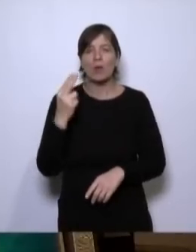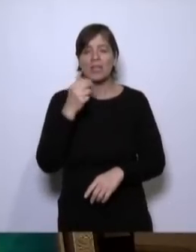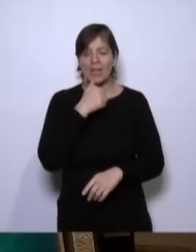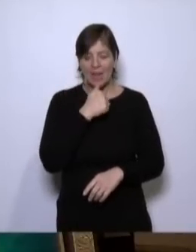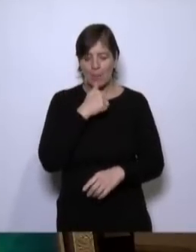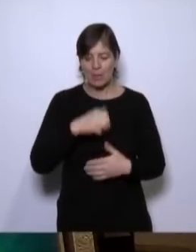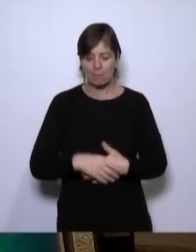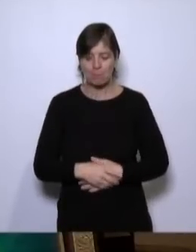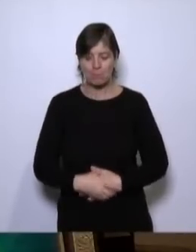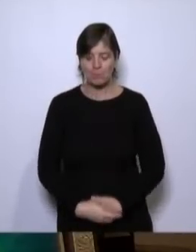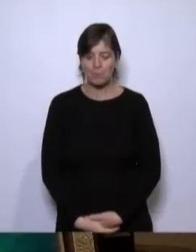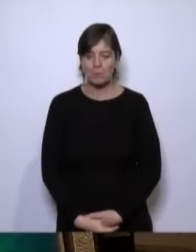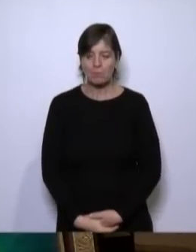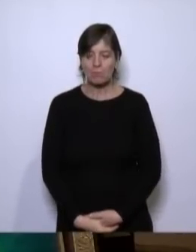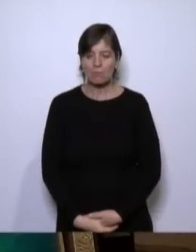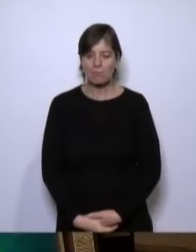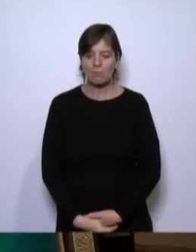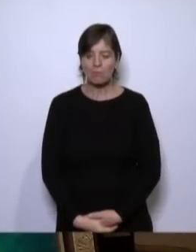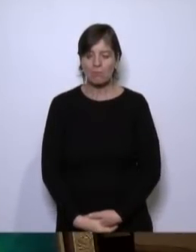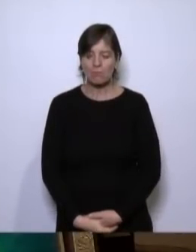nuestra muerte. Amén.